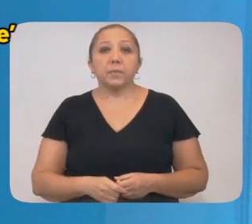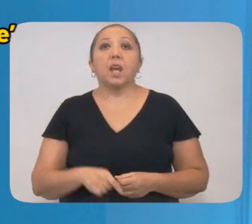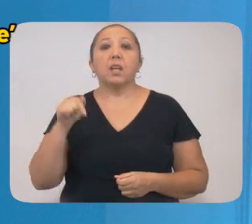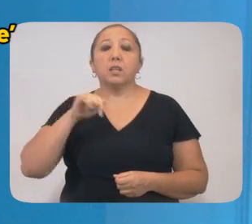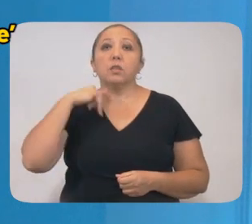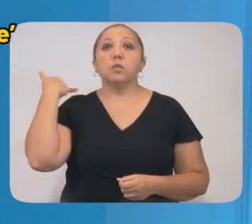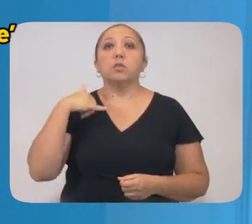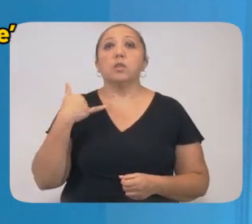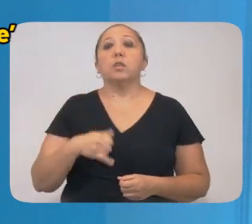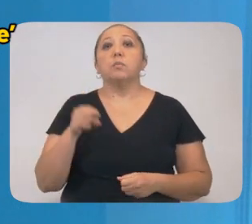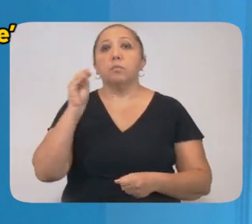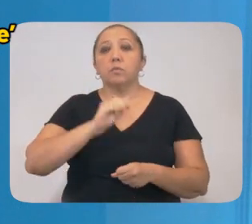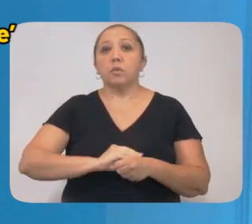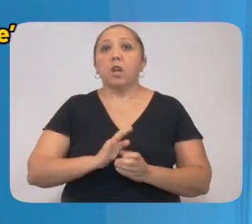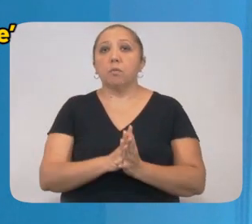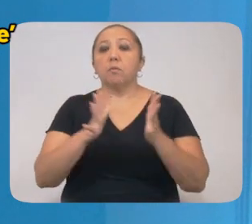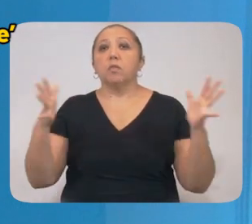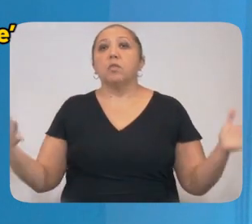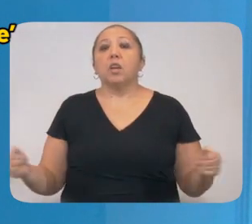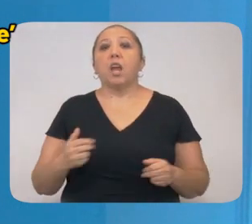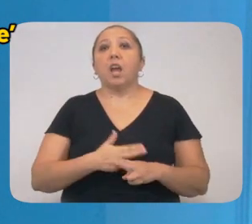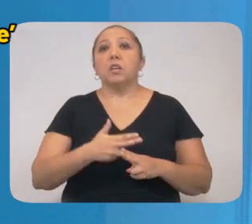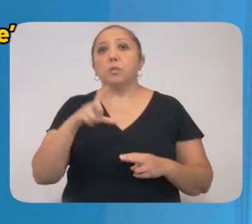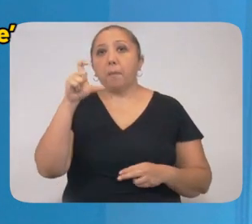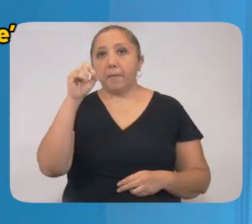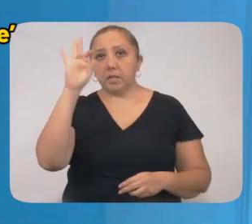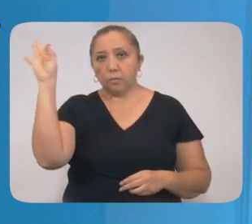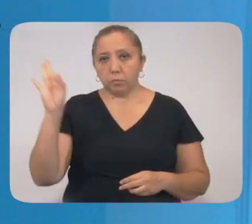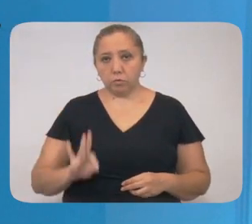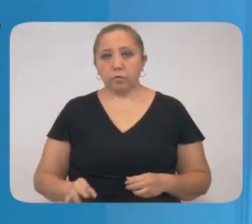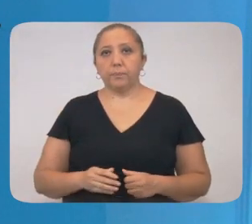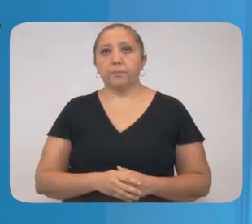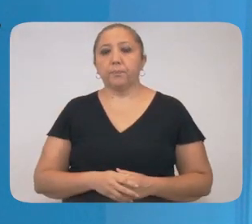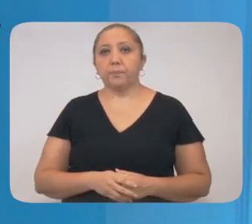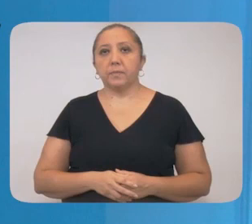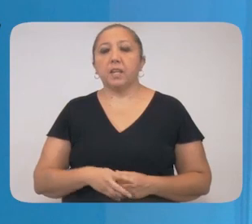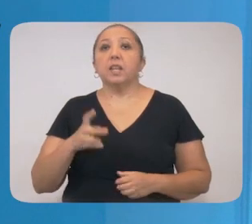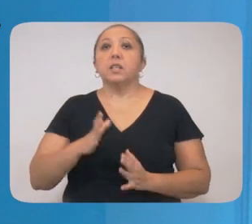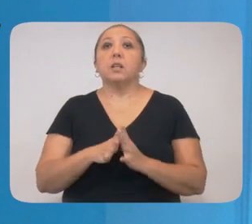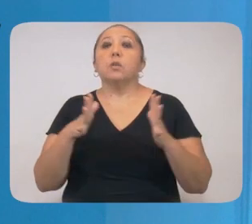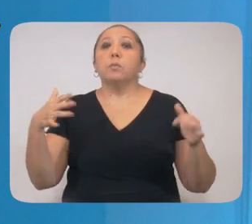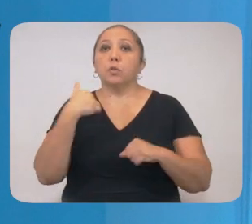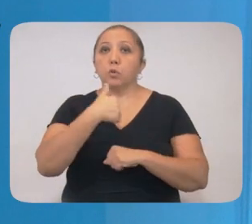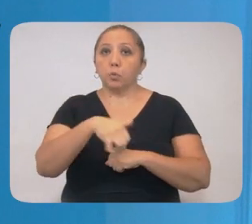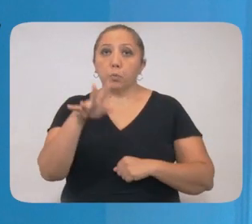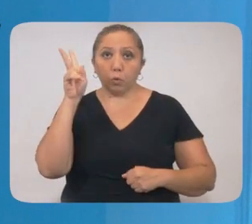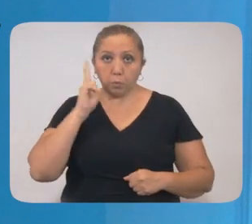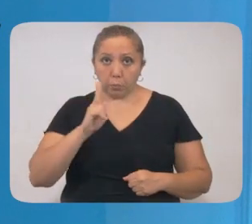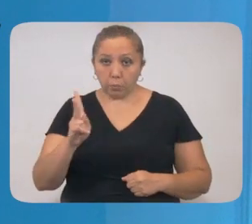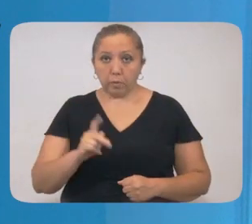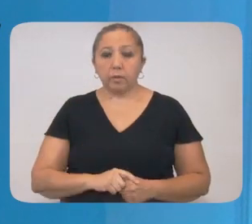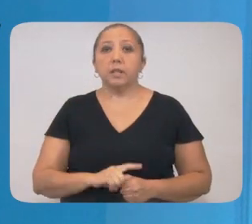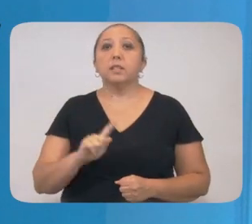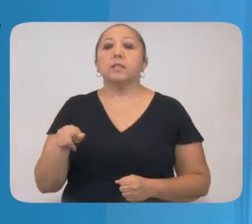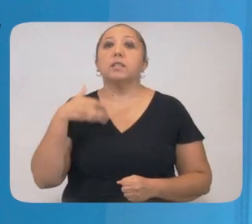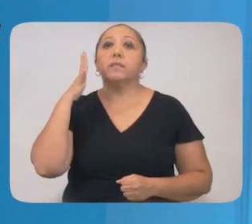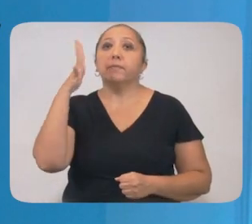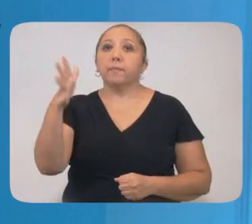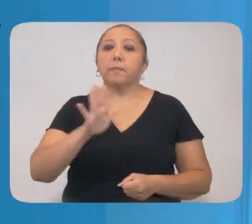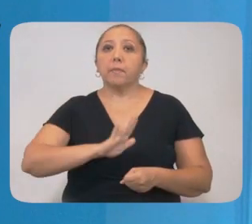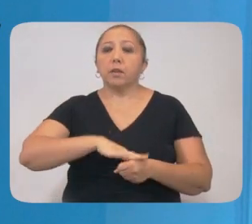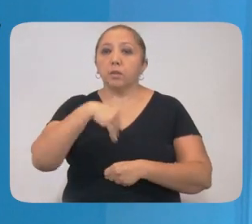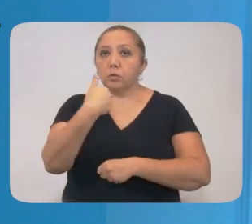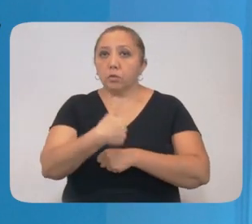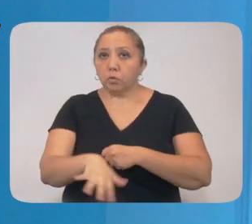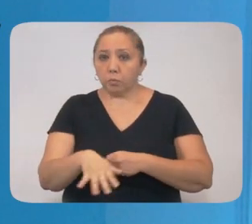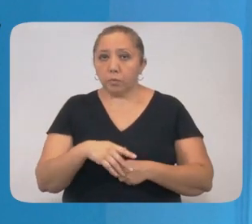en Yucatán hemos duplicado ese porcentaje hasta un 20%. Este aumento de número de pruebas implicará, por tanto, un mayor